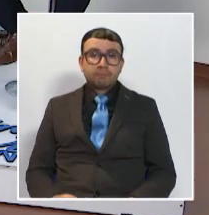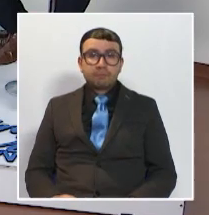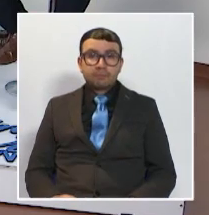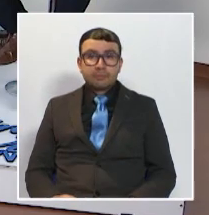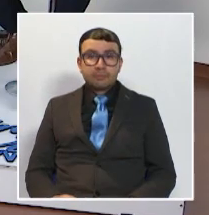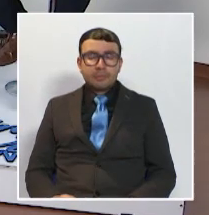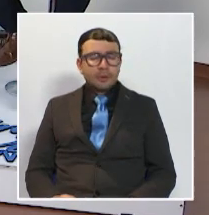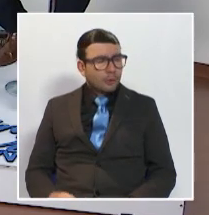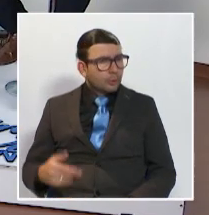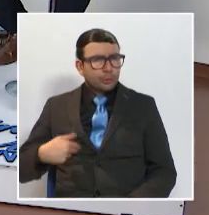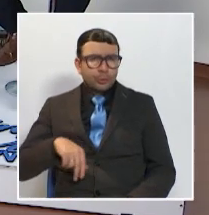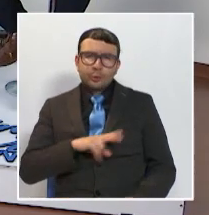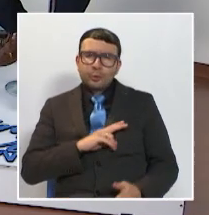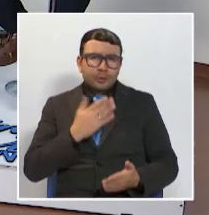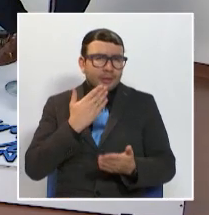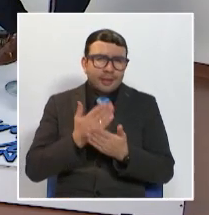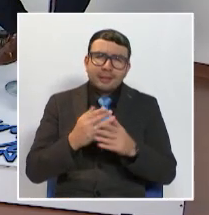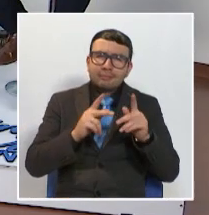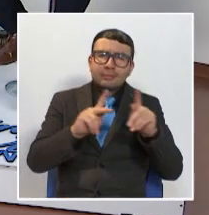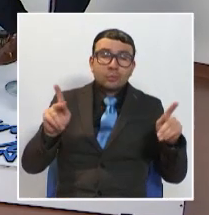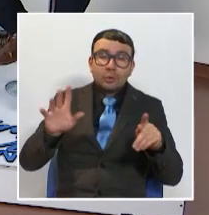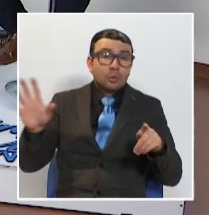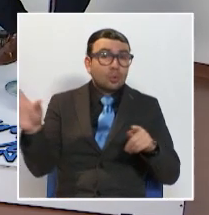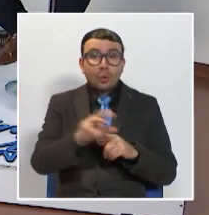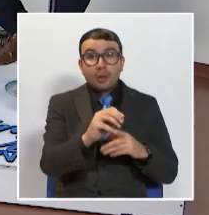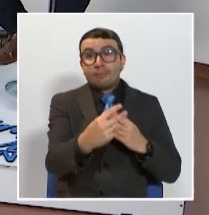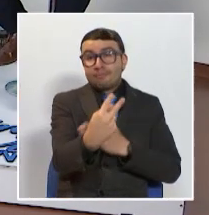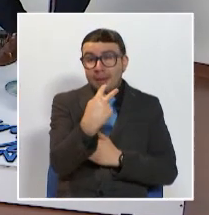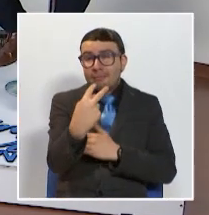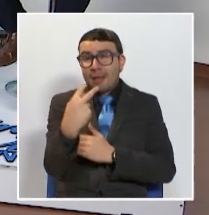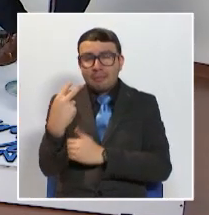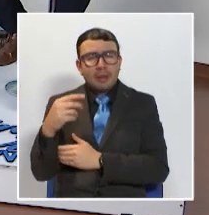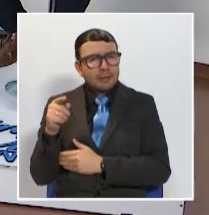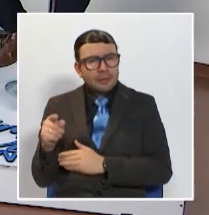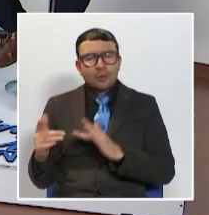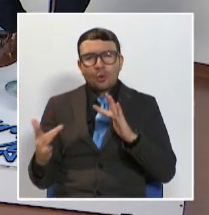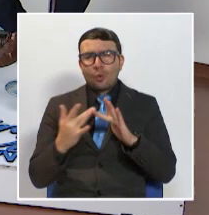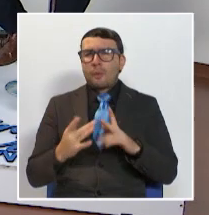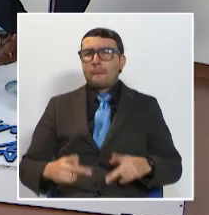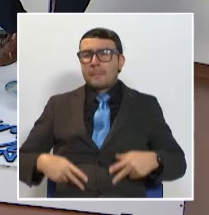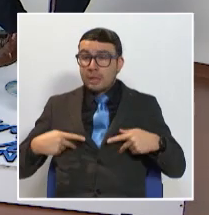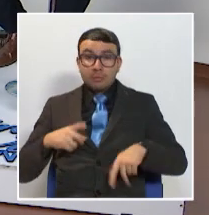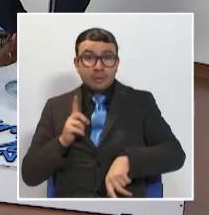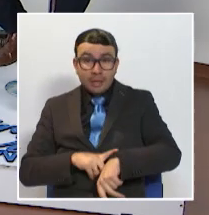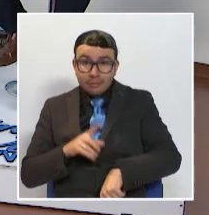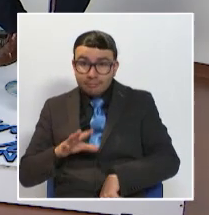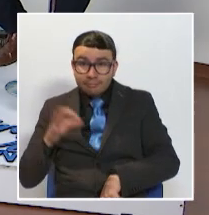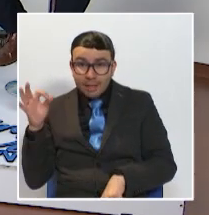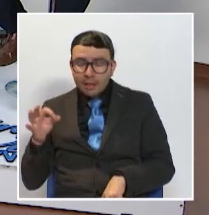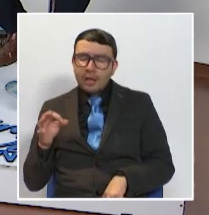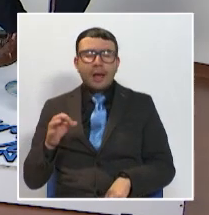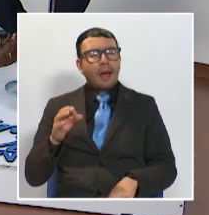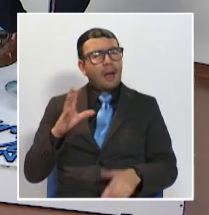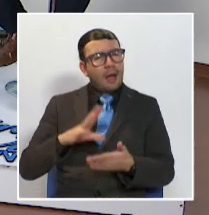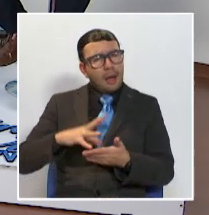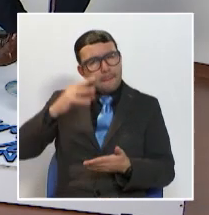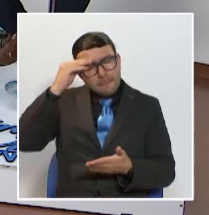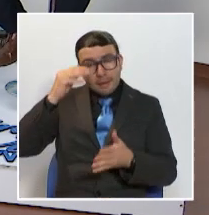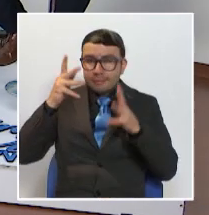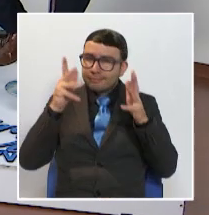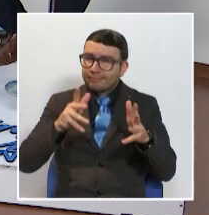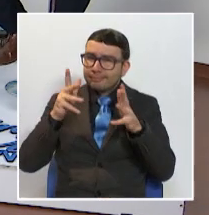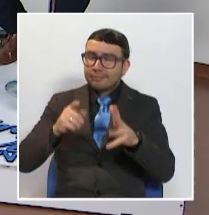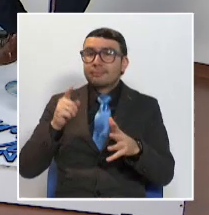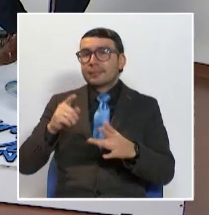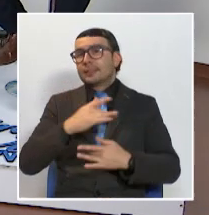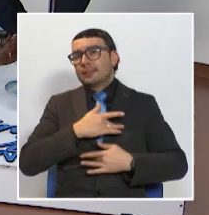agradecemos profundamente a todas las personas que siguen Conexión Vital, que sacan el tiempo para aprender un poco acerca de su salud. De verdad